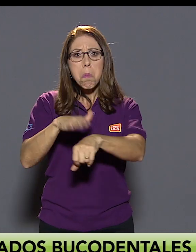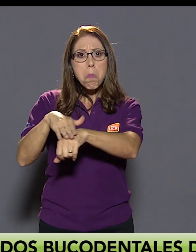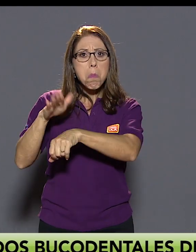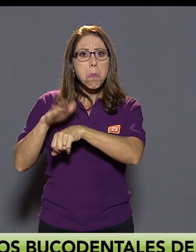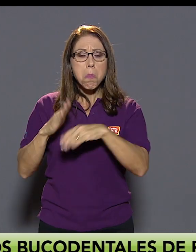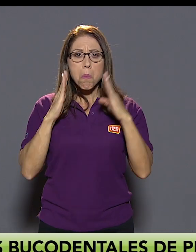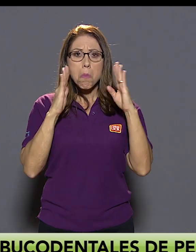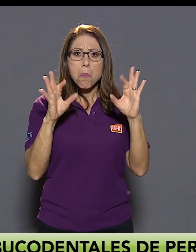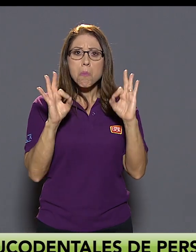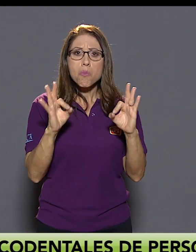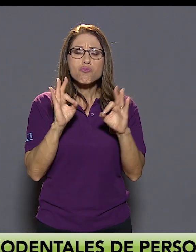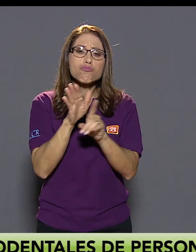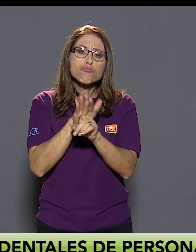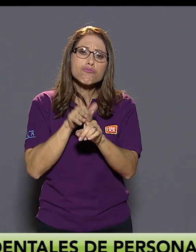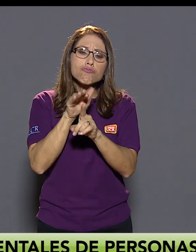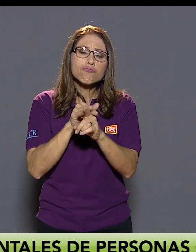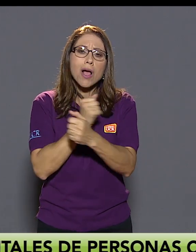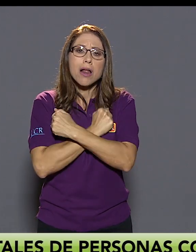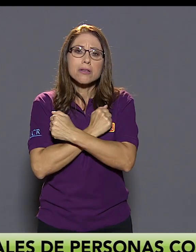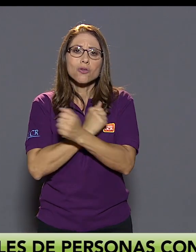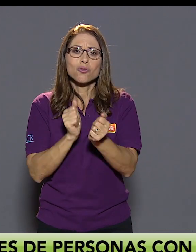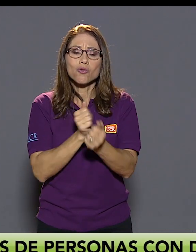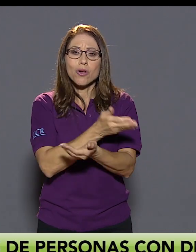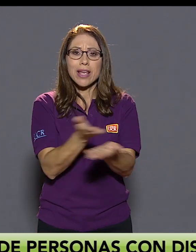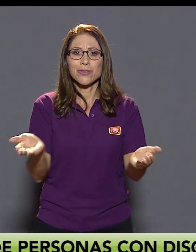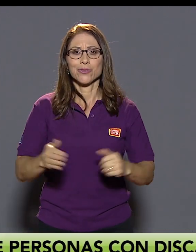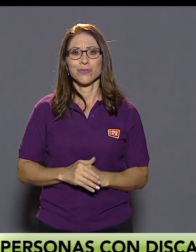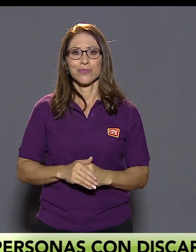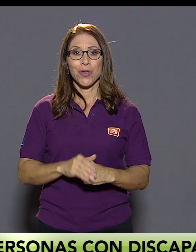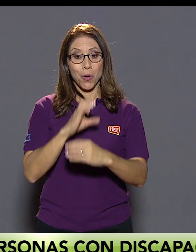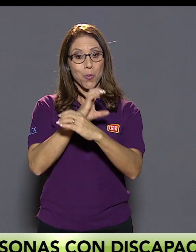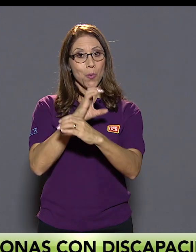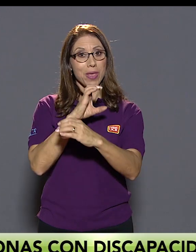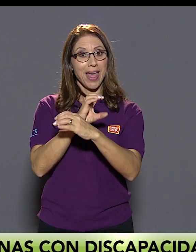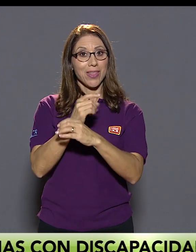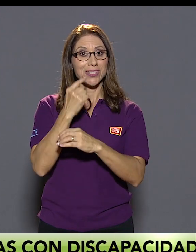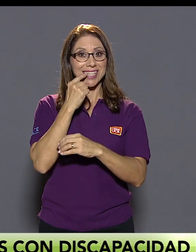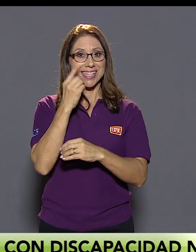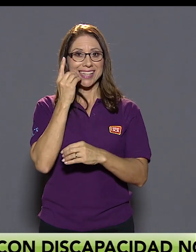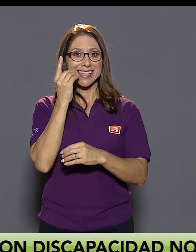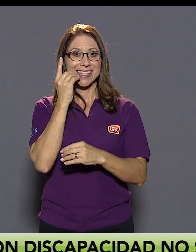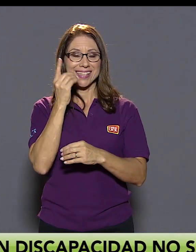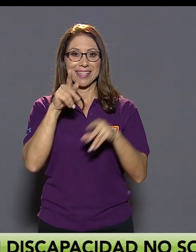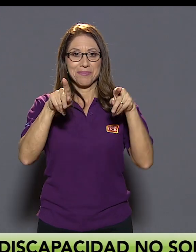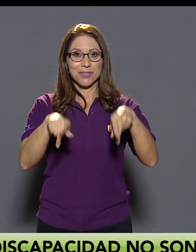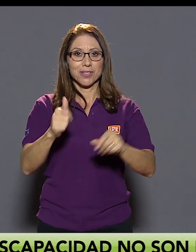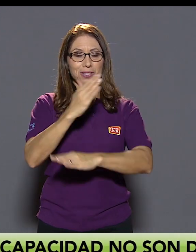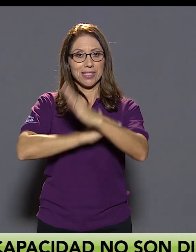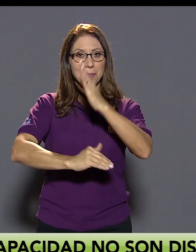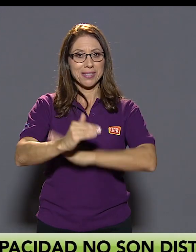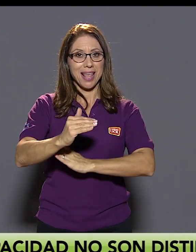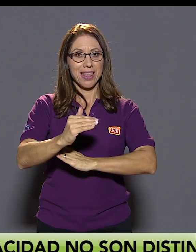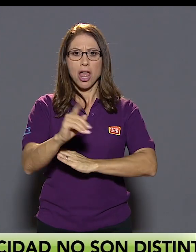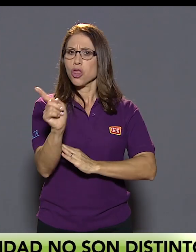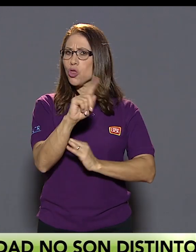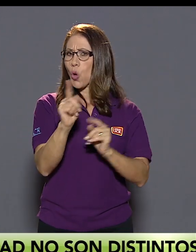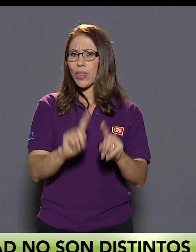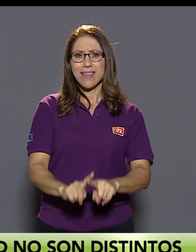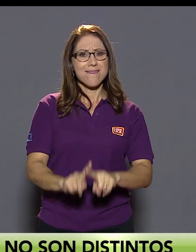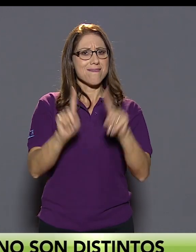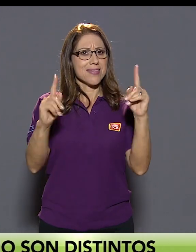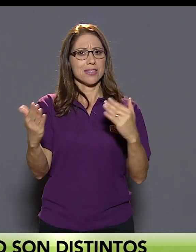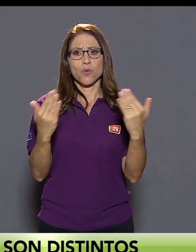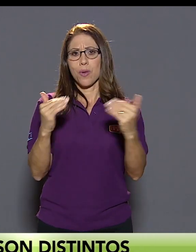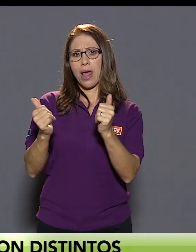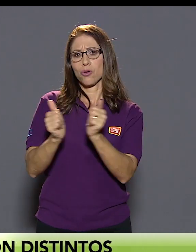tratan muy bien, son muy cariñosos con ellos. Los cuidados bucodentales de las personas con discapacidad no son